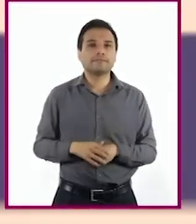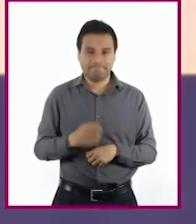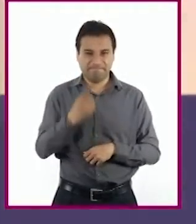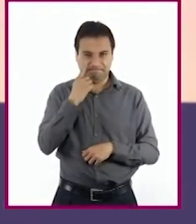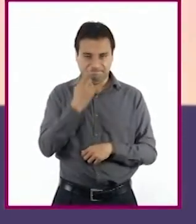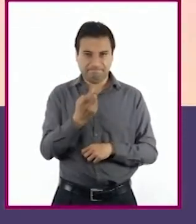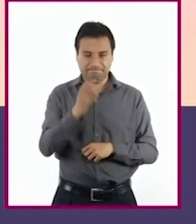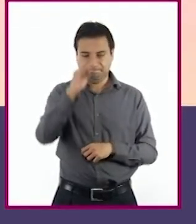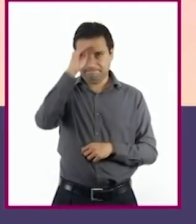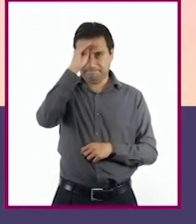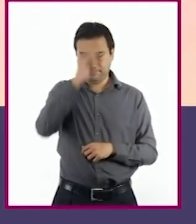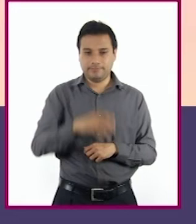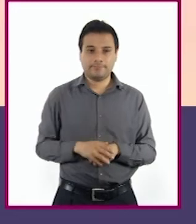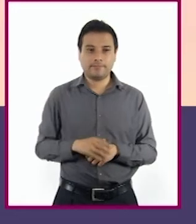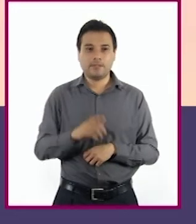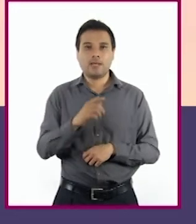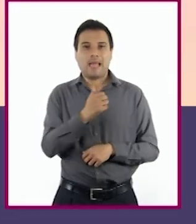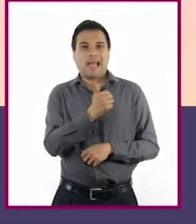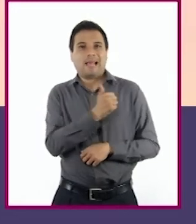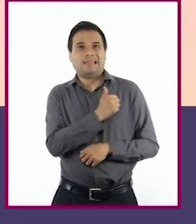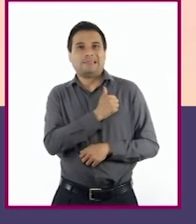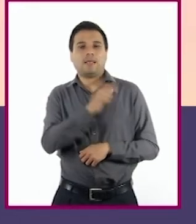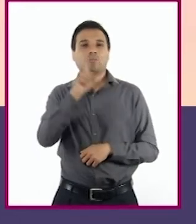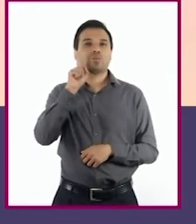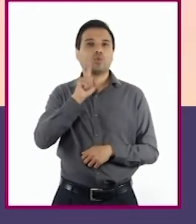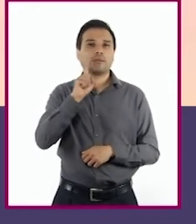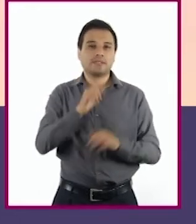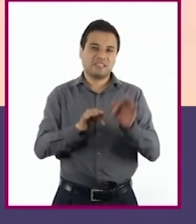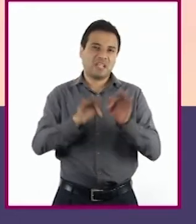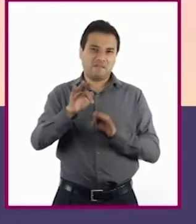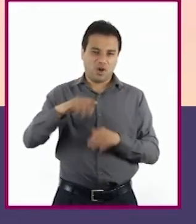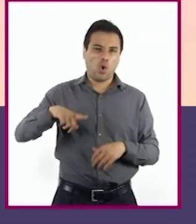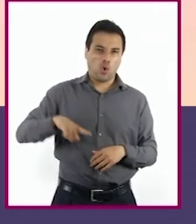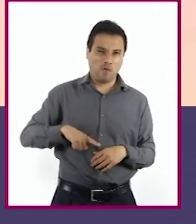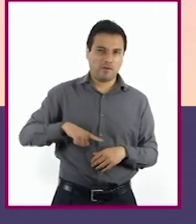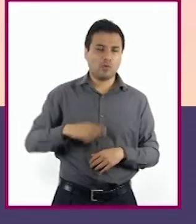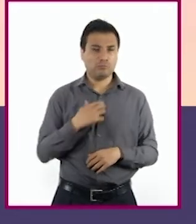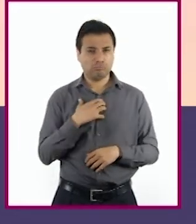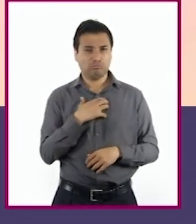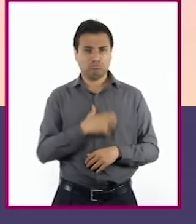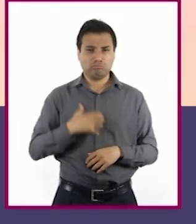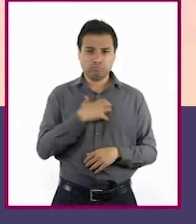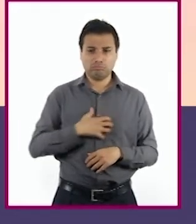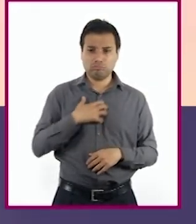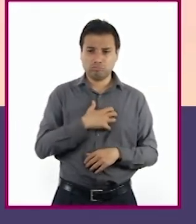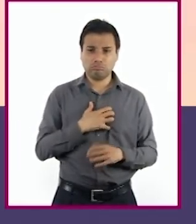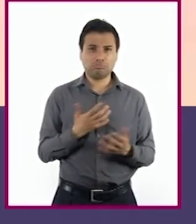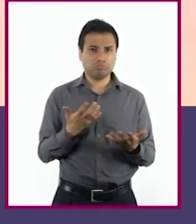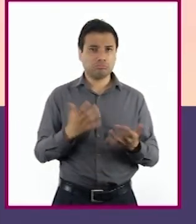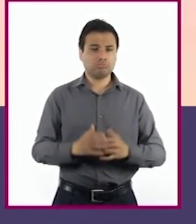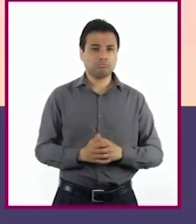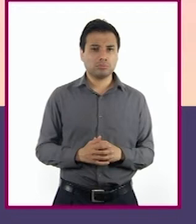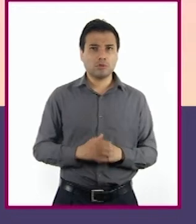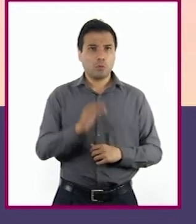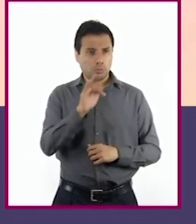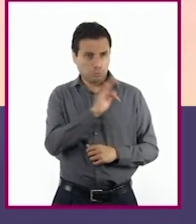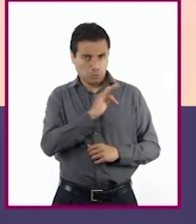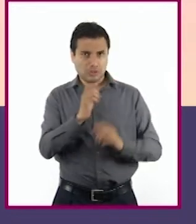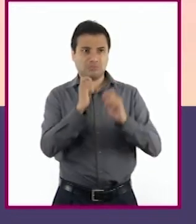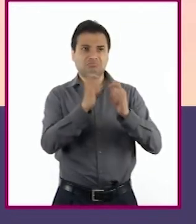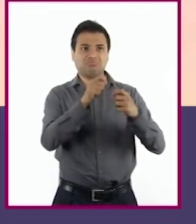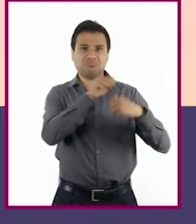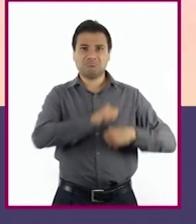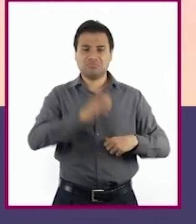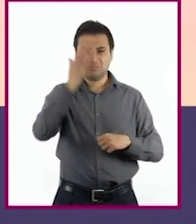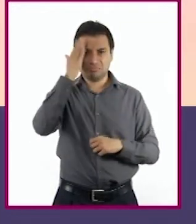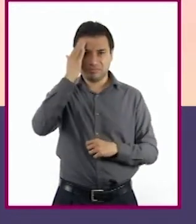situación. Alicia trabaja en una institución de gobierno. Está contenta y hasta le han propuesto darle un mejor puesto,